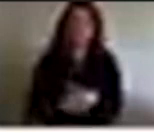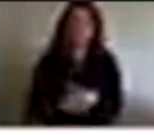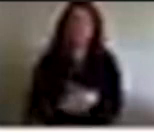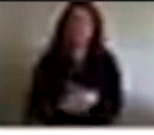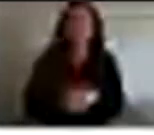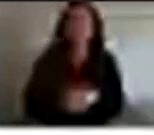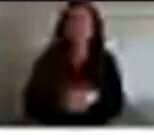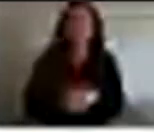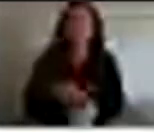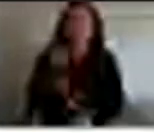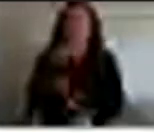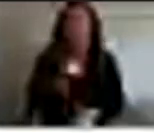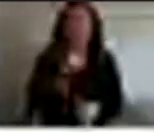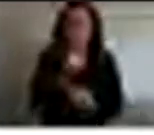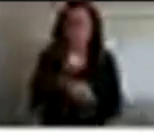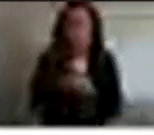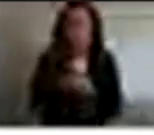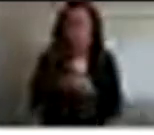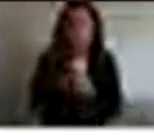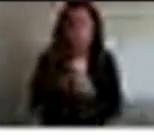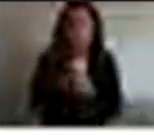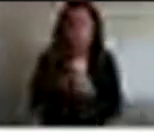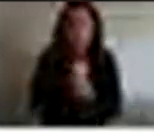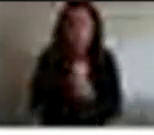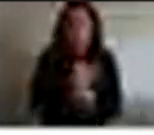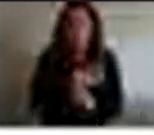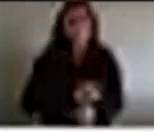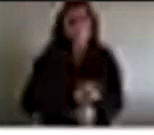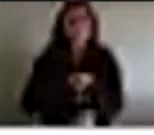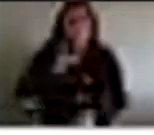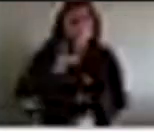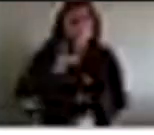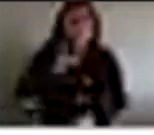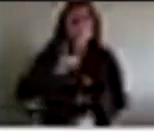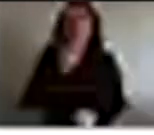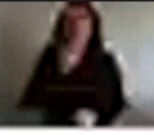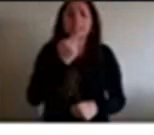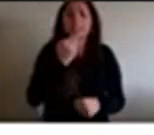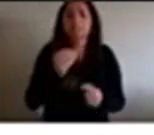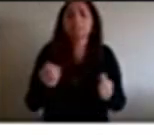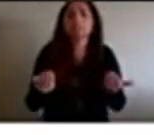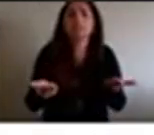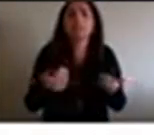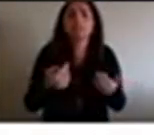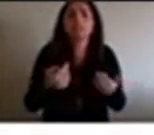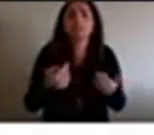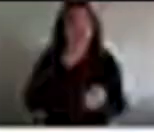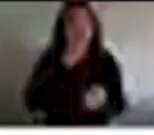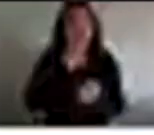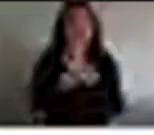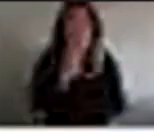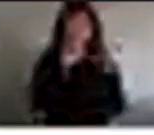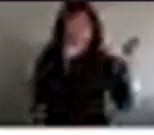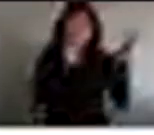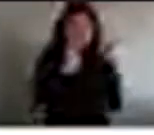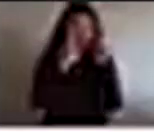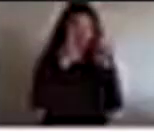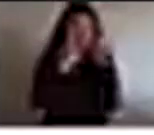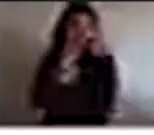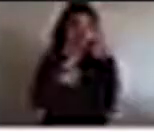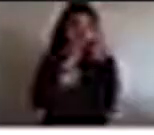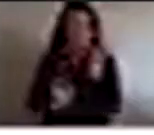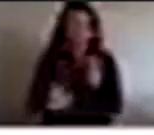Donde tengo un trabajo digno y gozo del respeto y del precio de